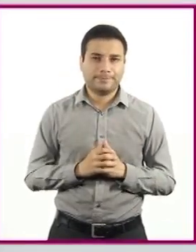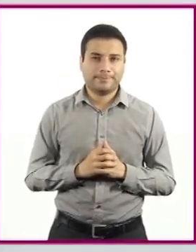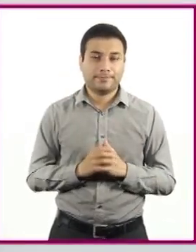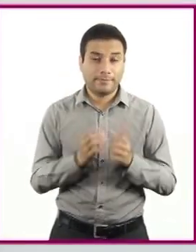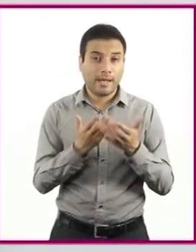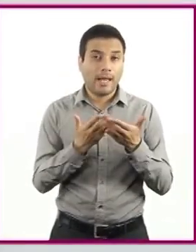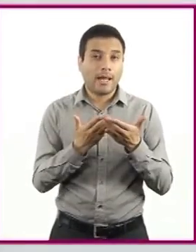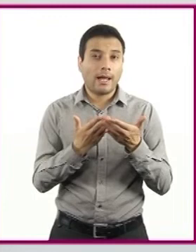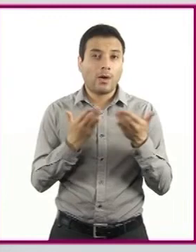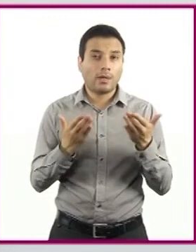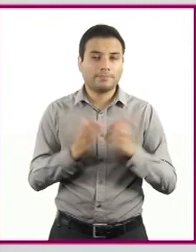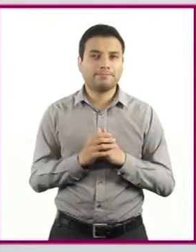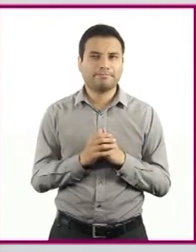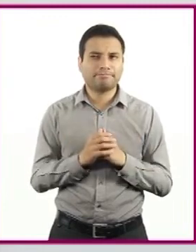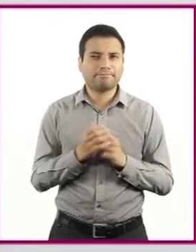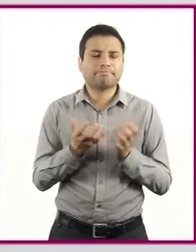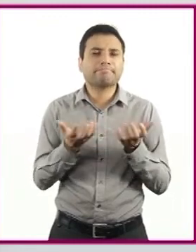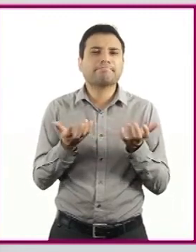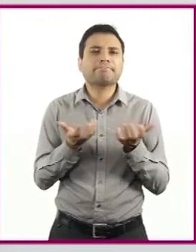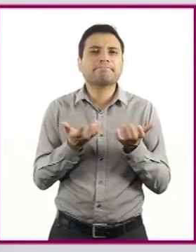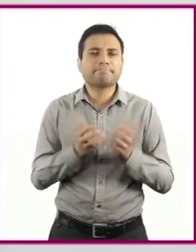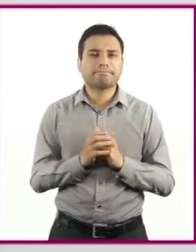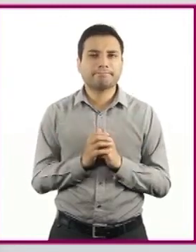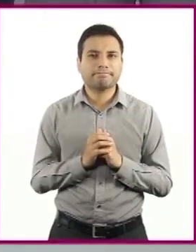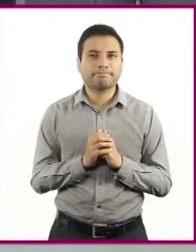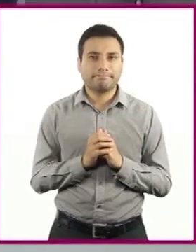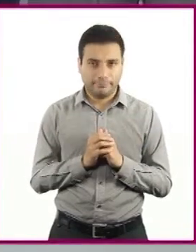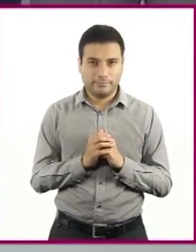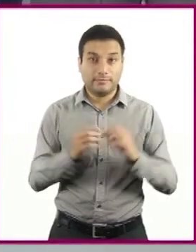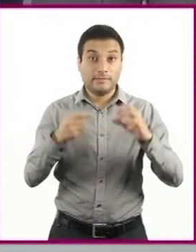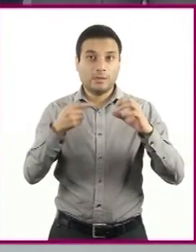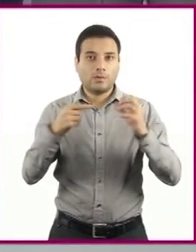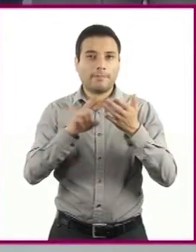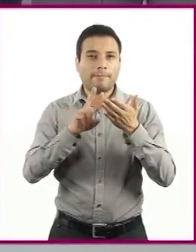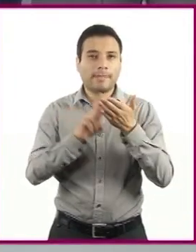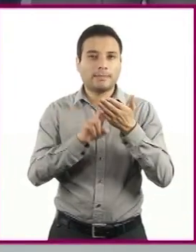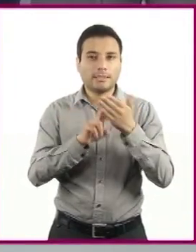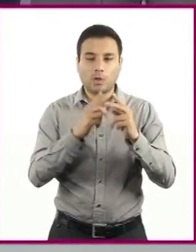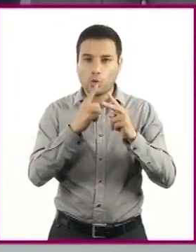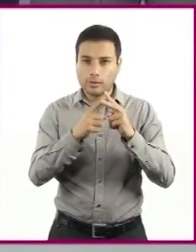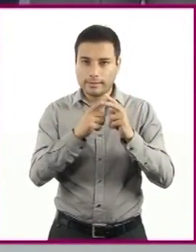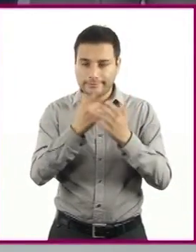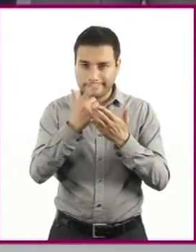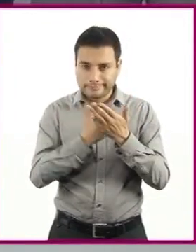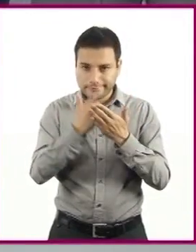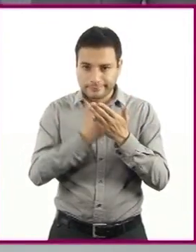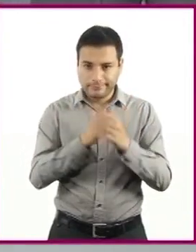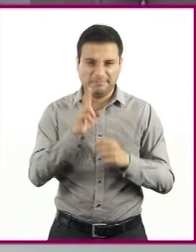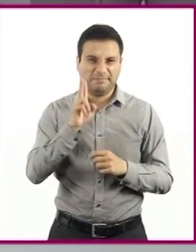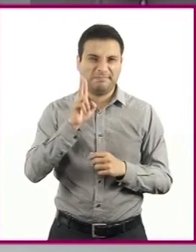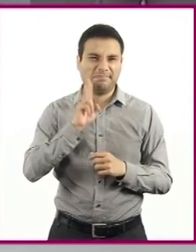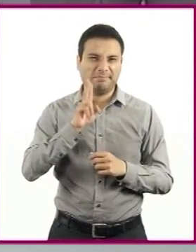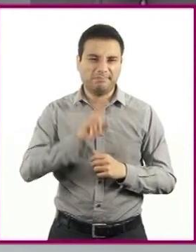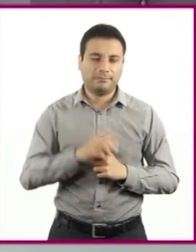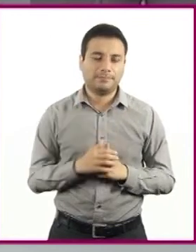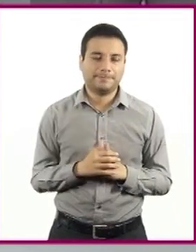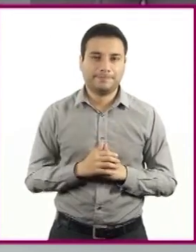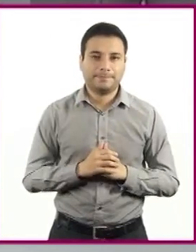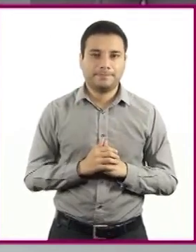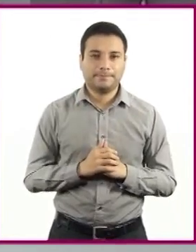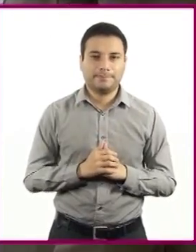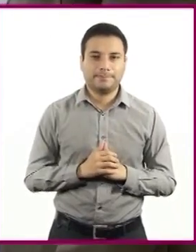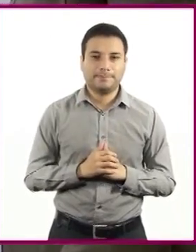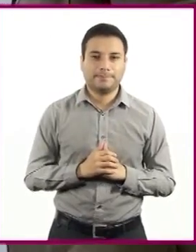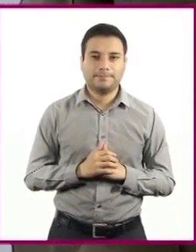Ahora, ¿qué tenemos que hacer, maestra? Contar los electrones de valencia. ¡Excelente! Hagámoslo, por favor.